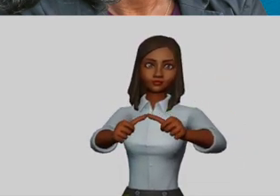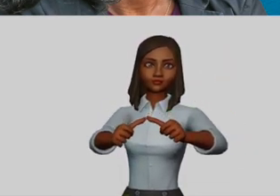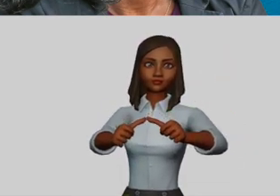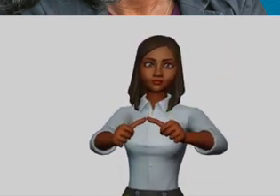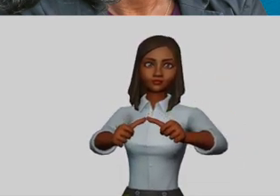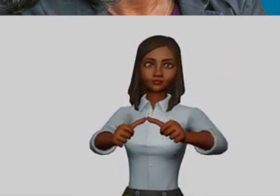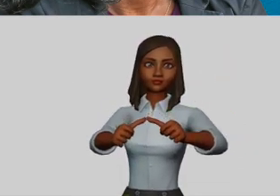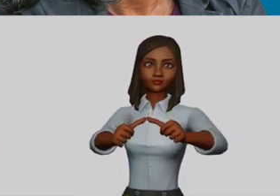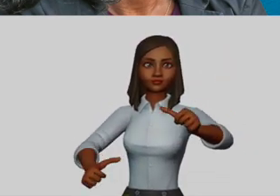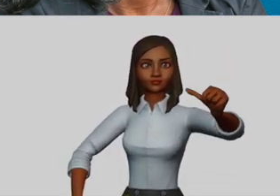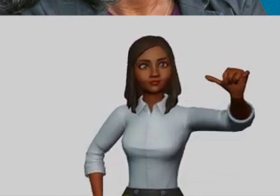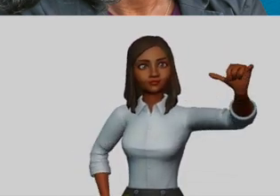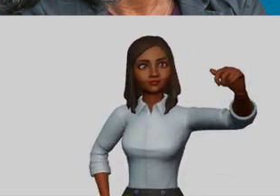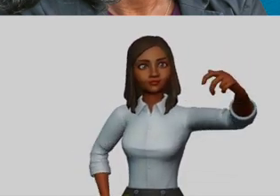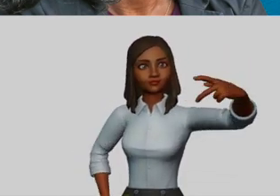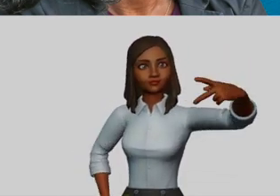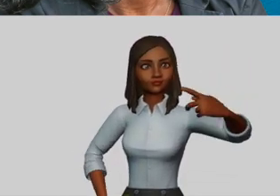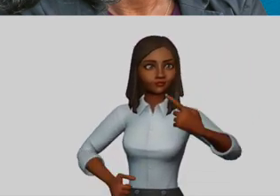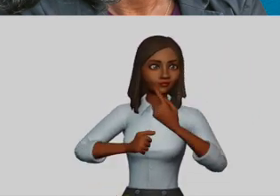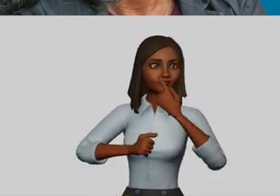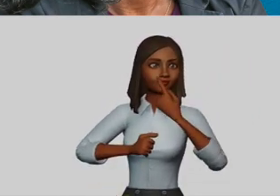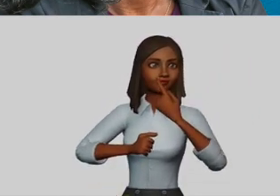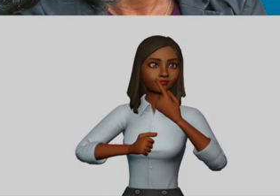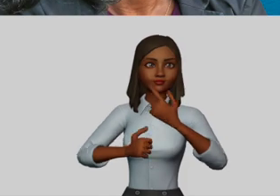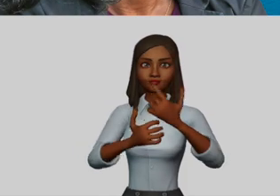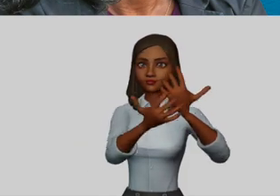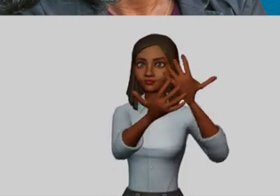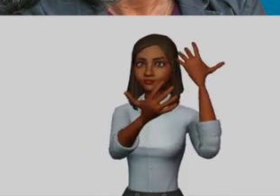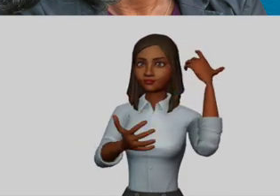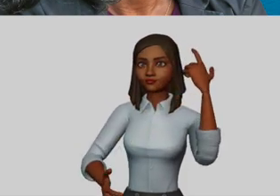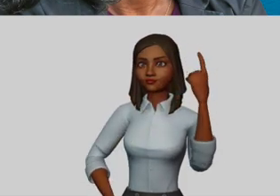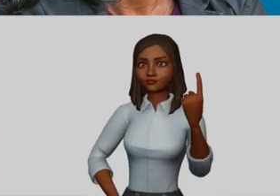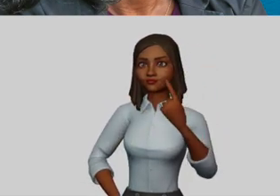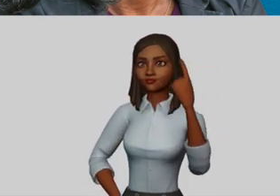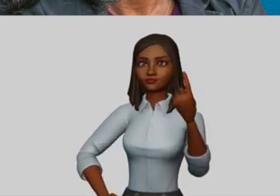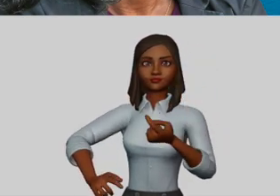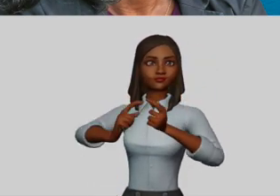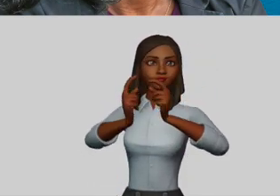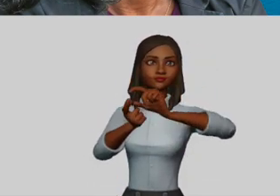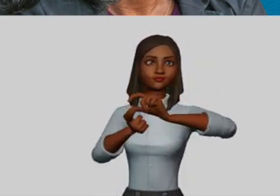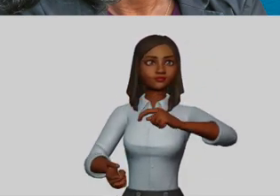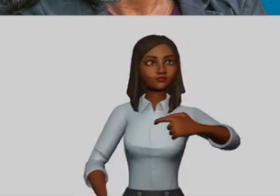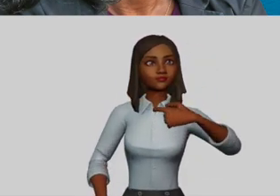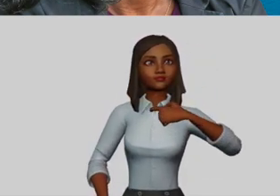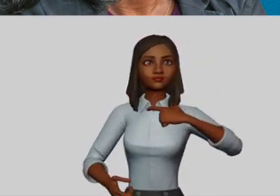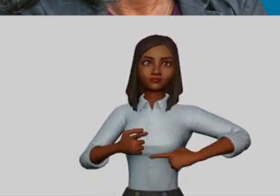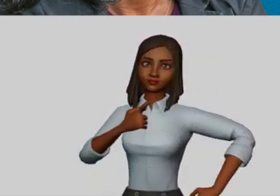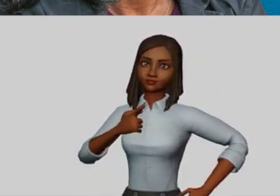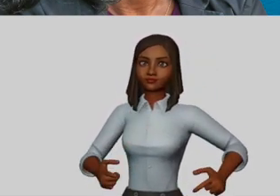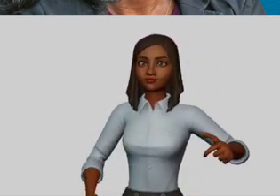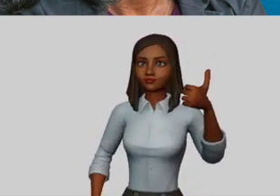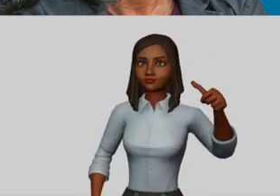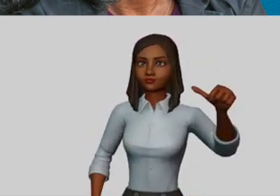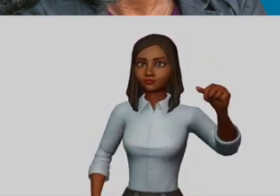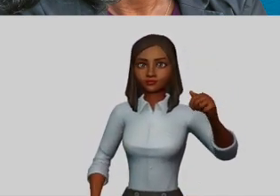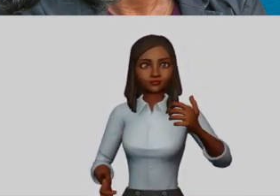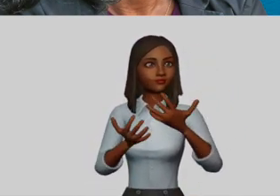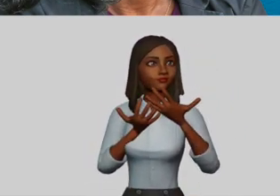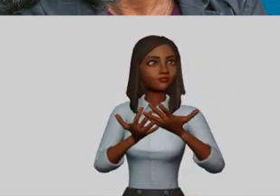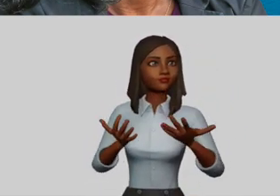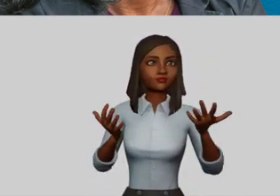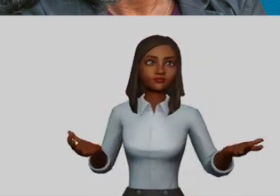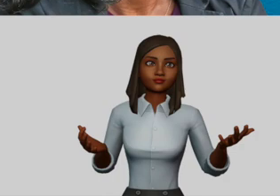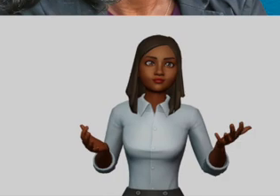es mejor que tener nada, uh-huh. ¿verdad? Ahora, en el sentido de educación, yo estoy